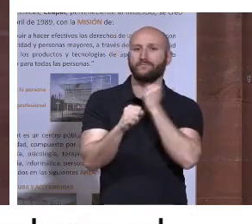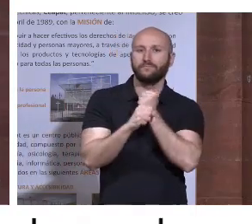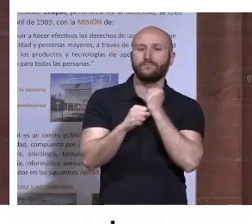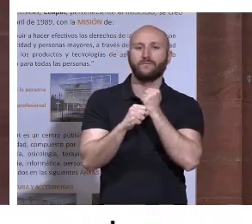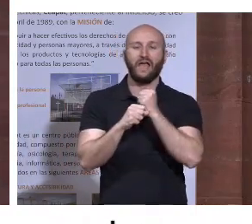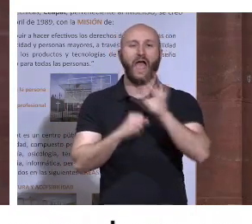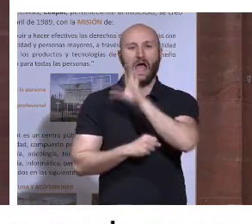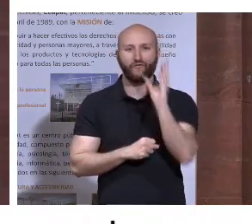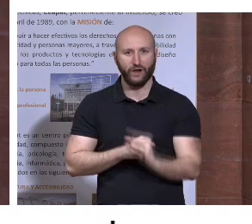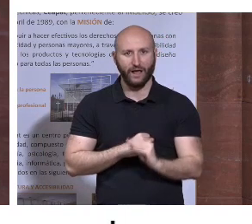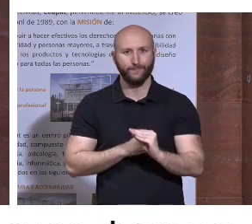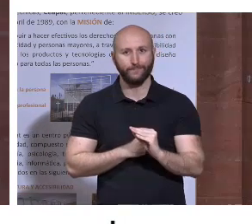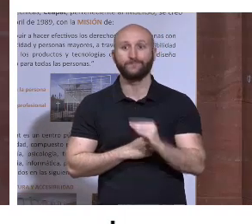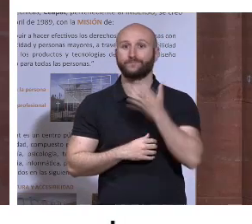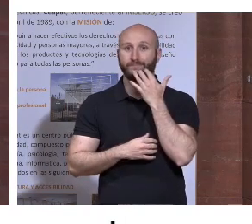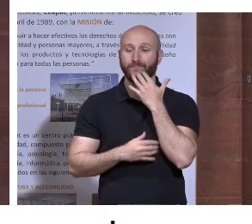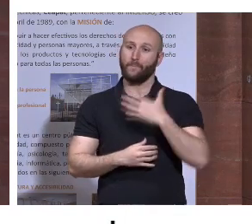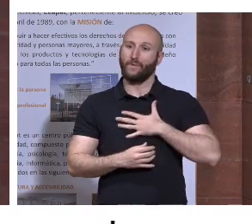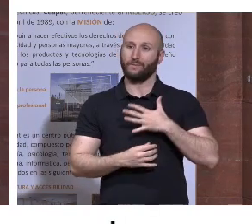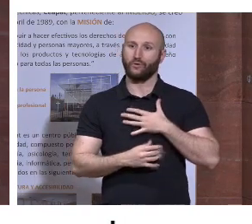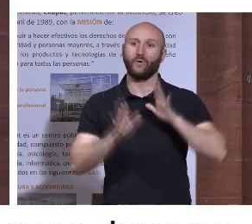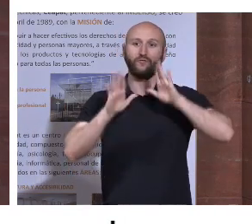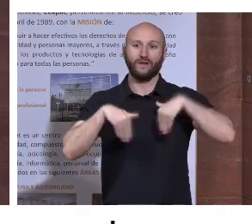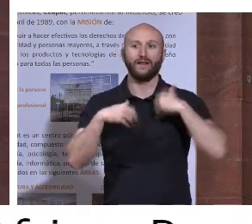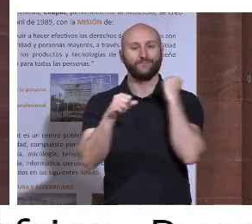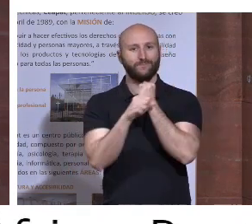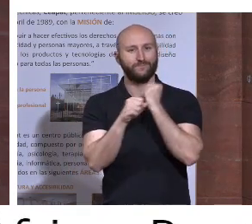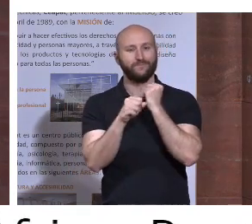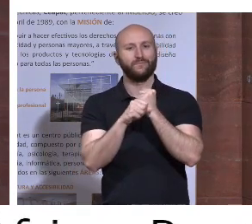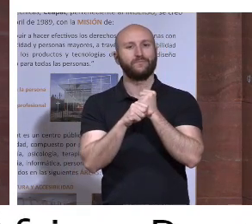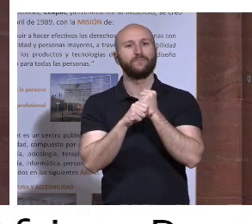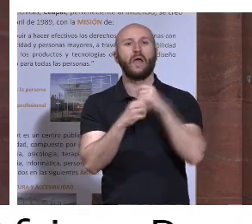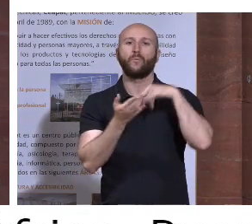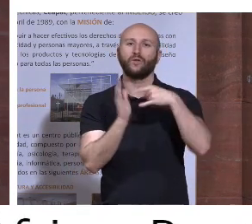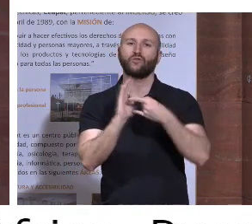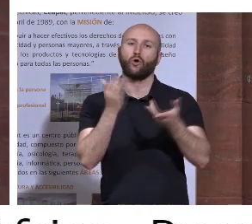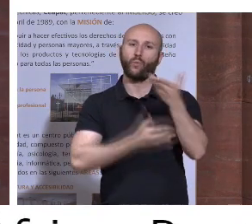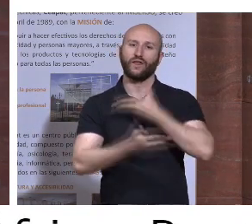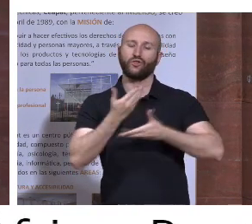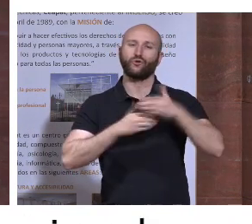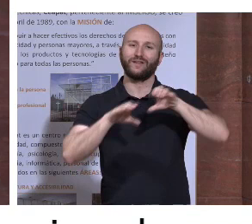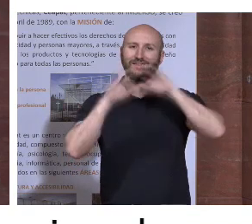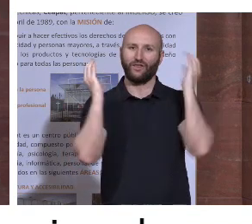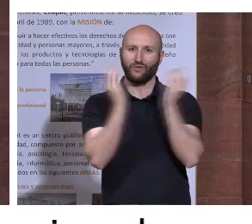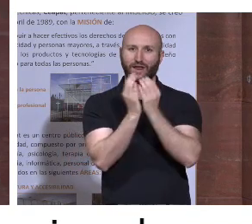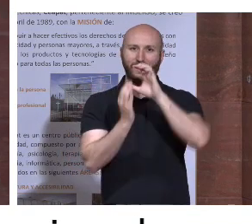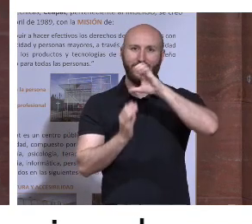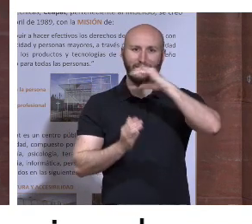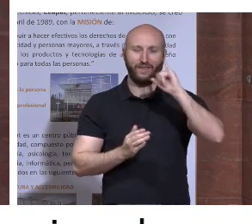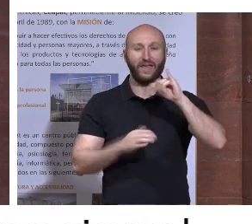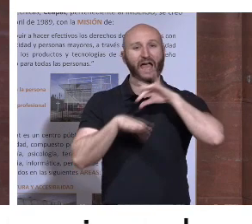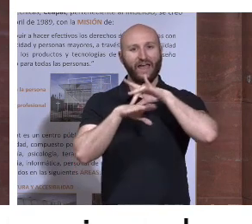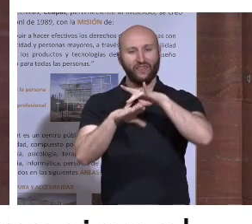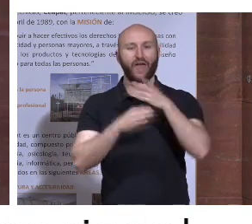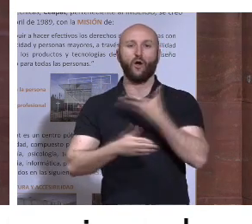en África, pues con el patrimonio, pues estuvimos trabajando en un proyecto de cooperación internacional con la ECI, la Agencia de